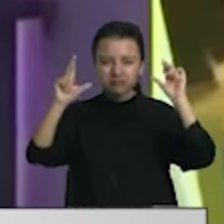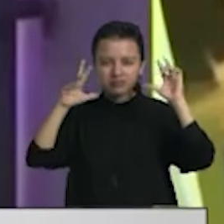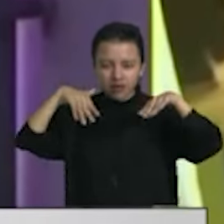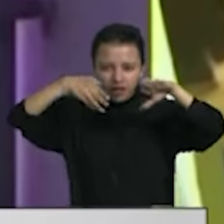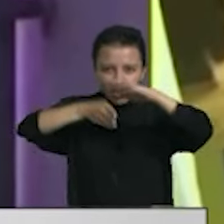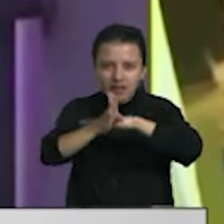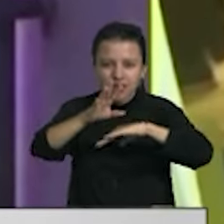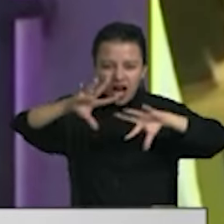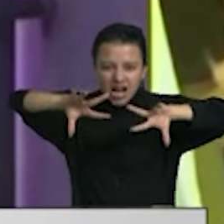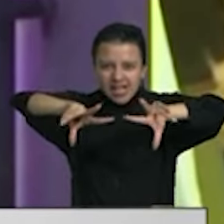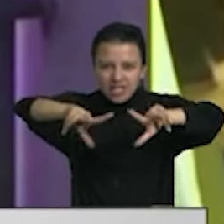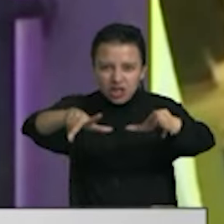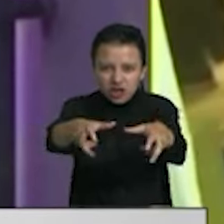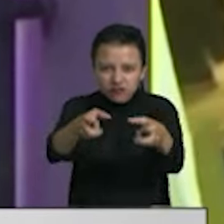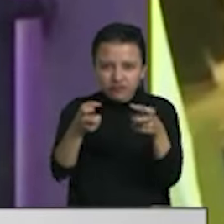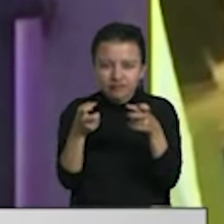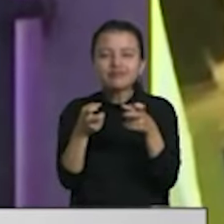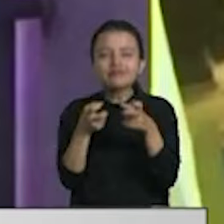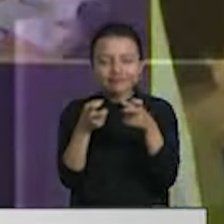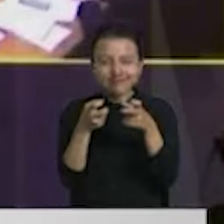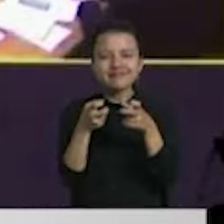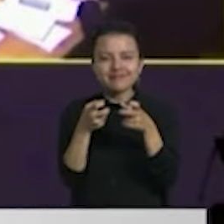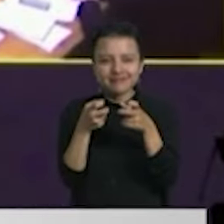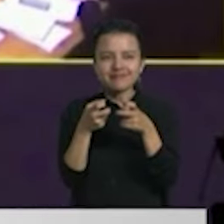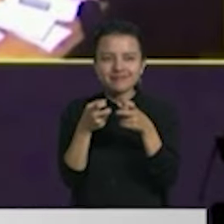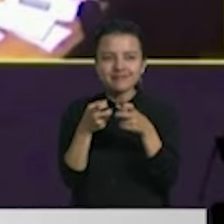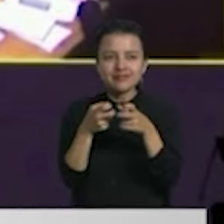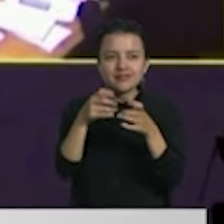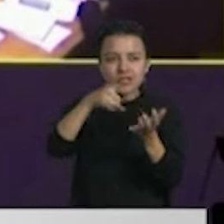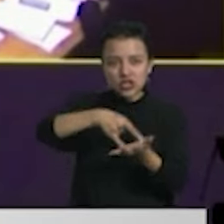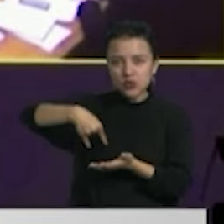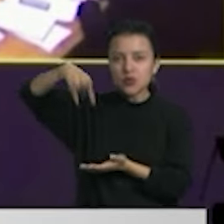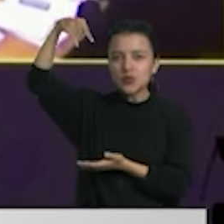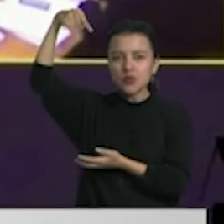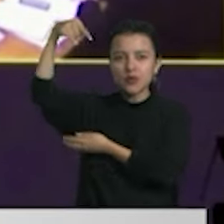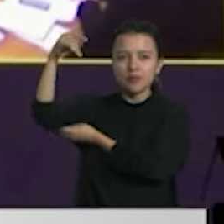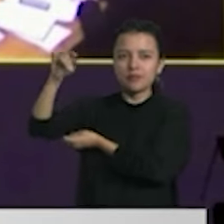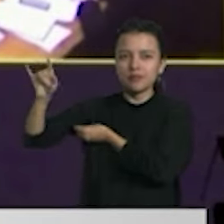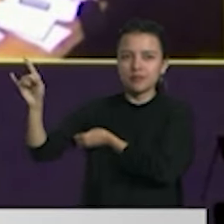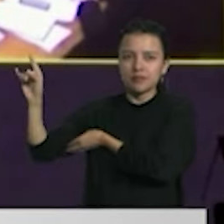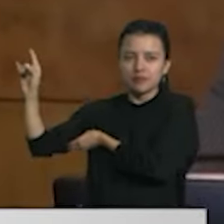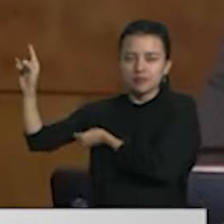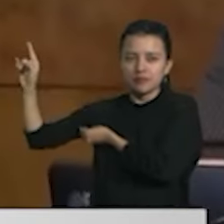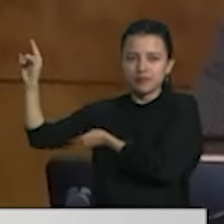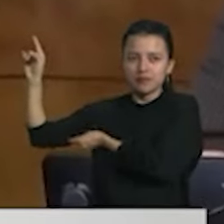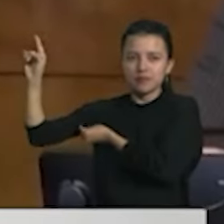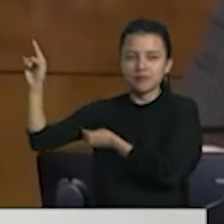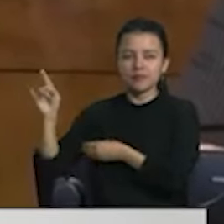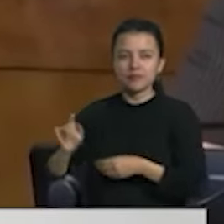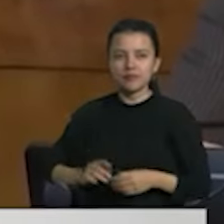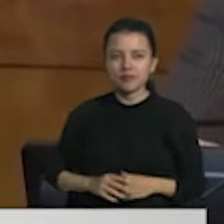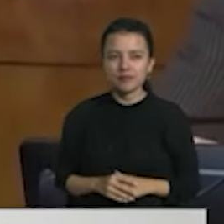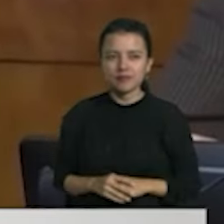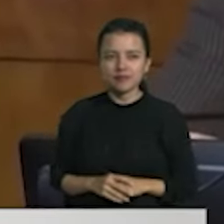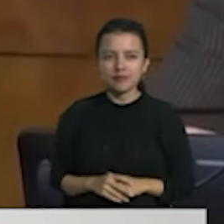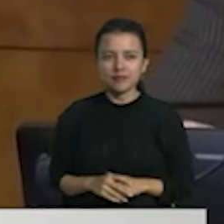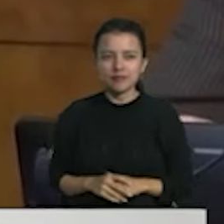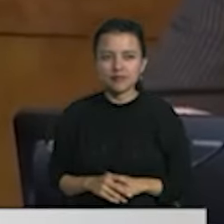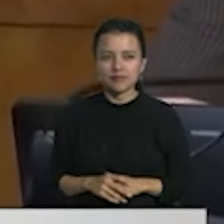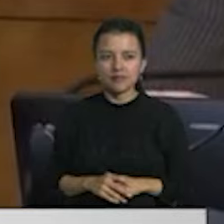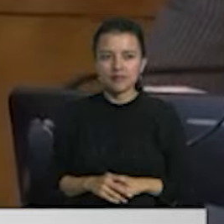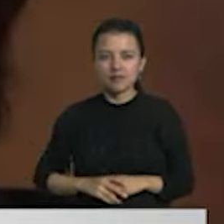sistema carcelario de Rusia, los piratas informáticos subieron una imagen de Navalny en el sitio web del contratista de la prisión que